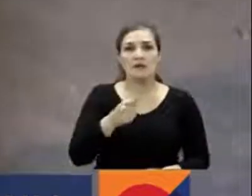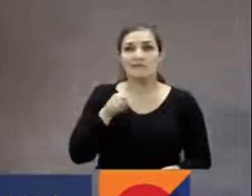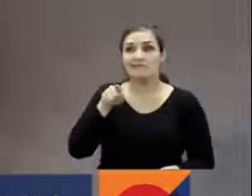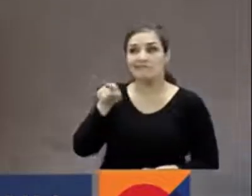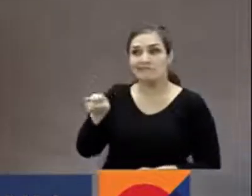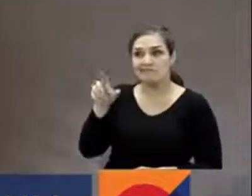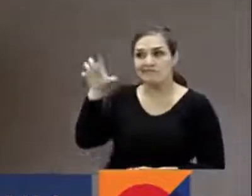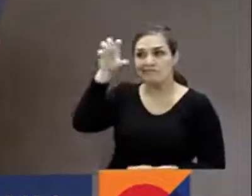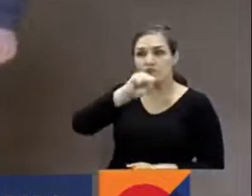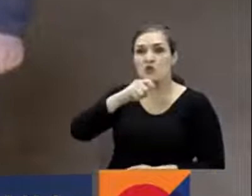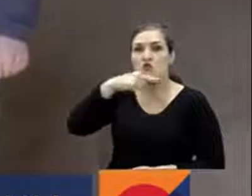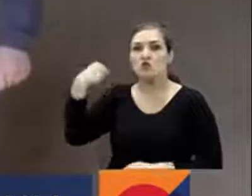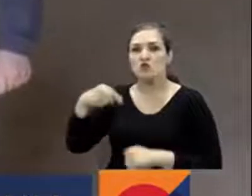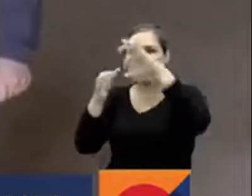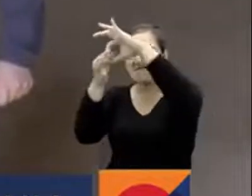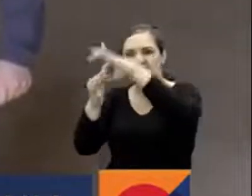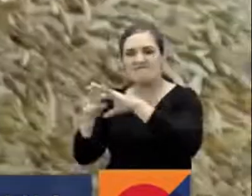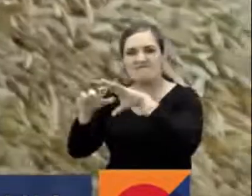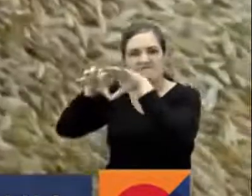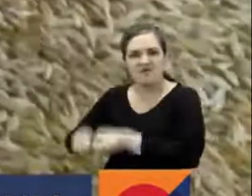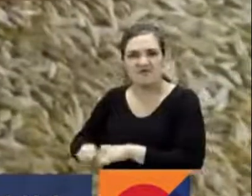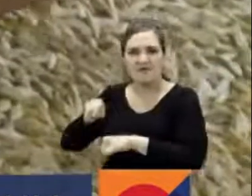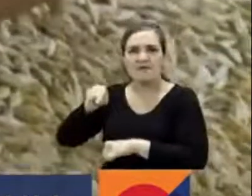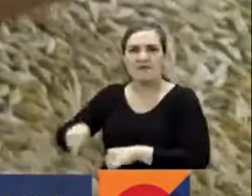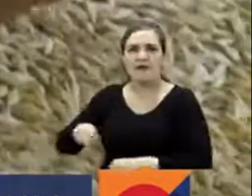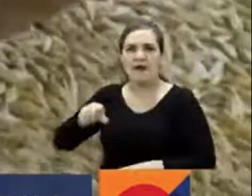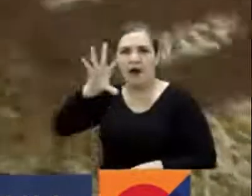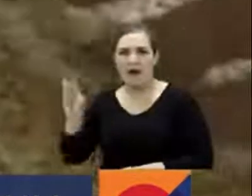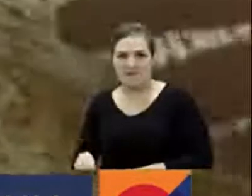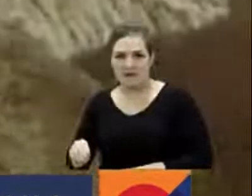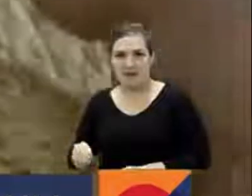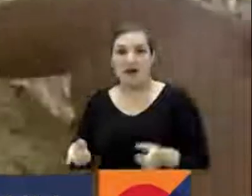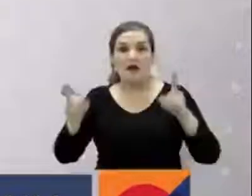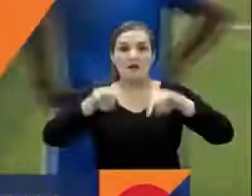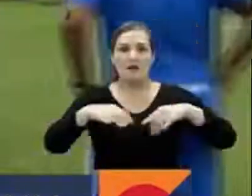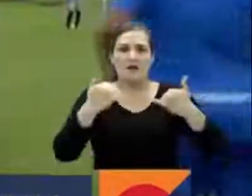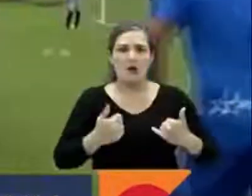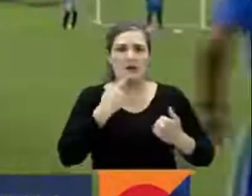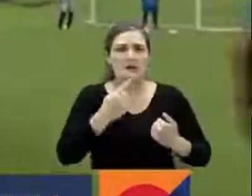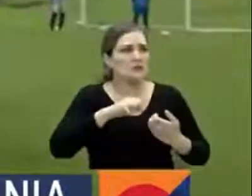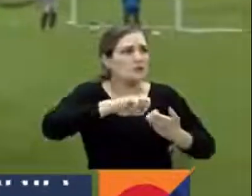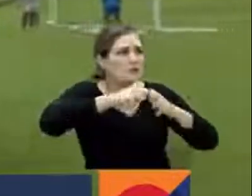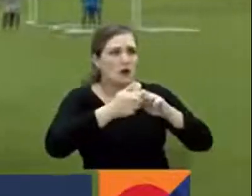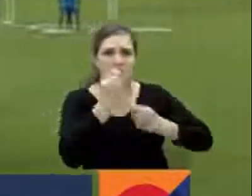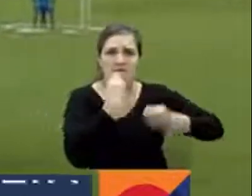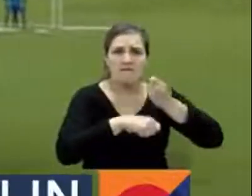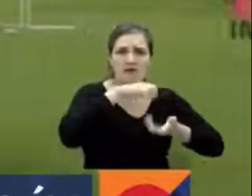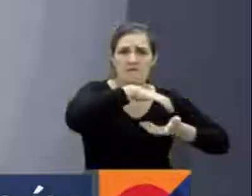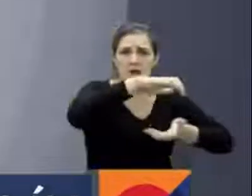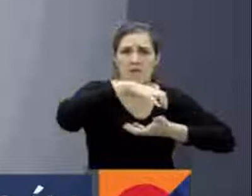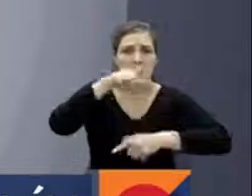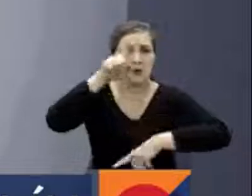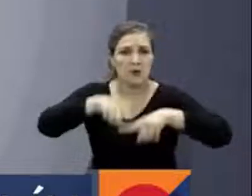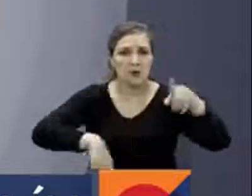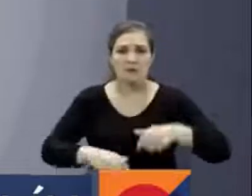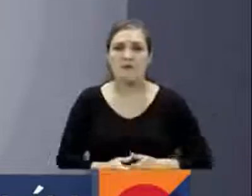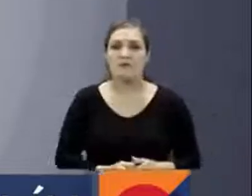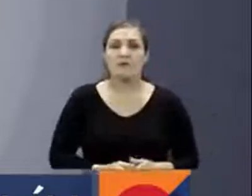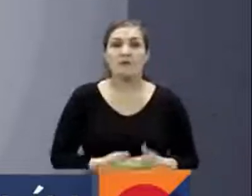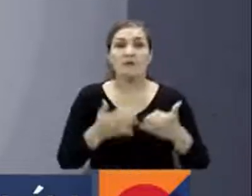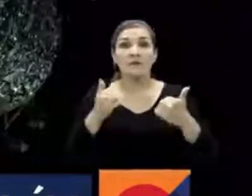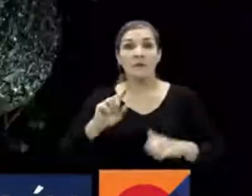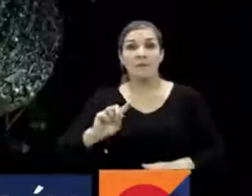rehén. Rusia afirma que hay restricciones para tránsito de mercancías. Primer partido de la final del fútbol será